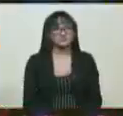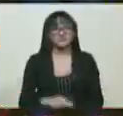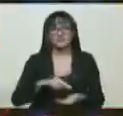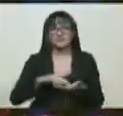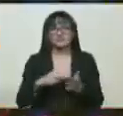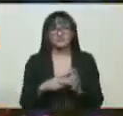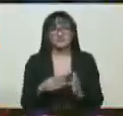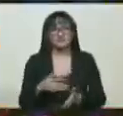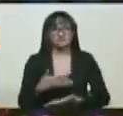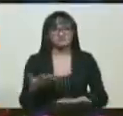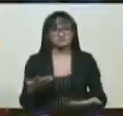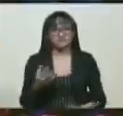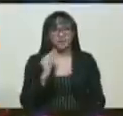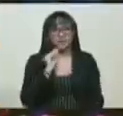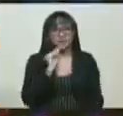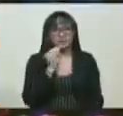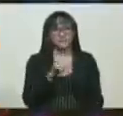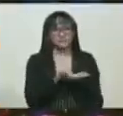Juventud,